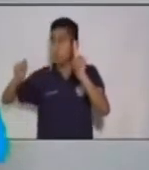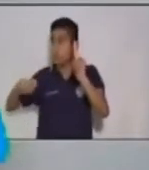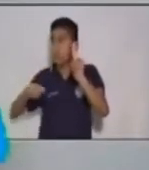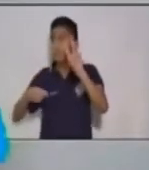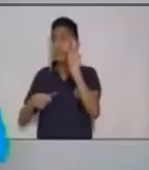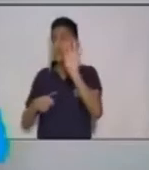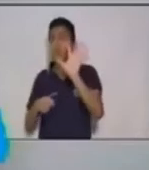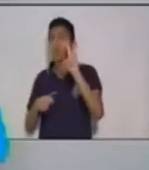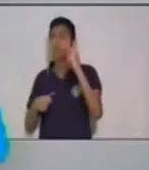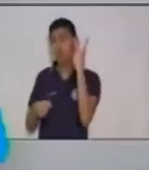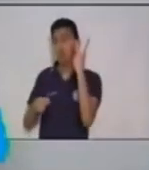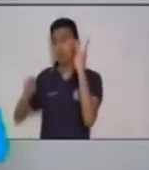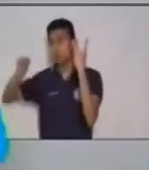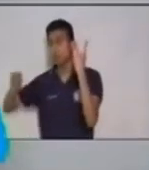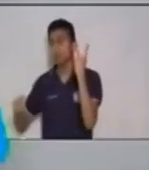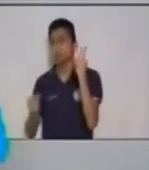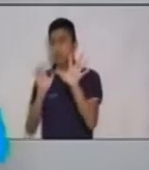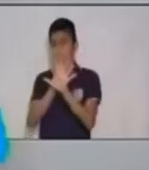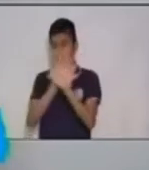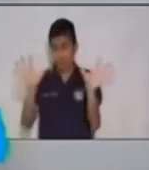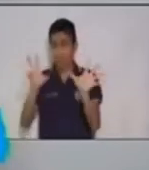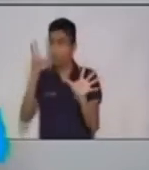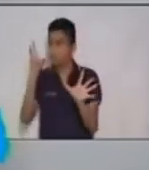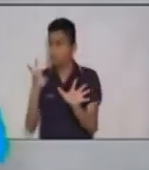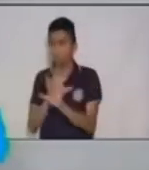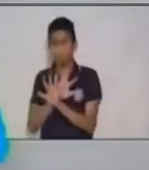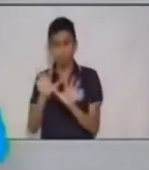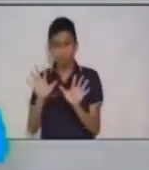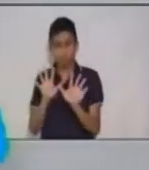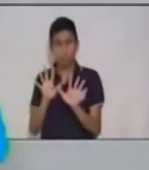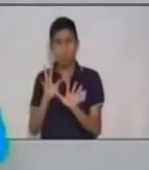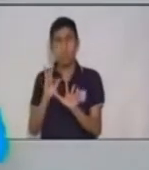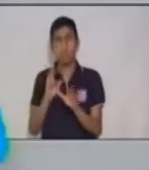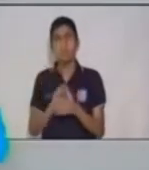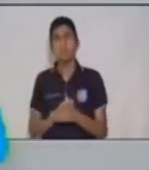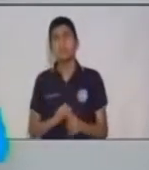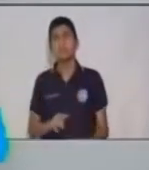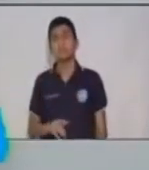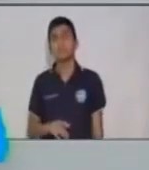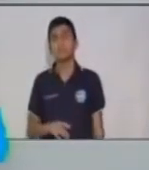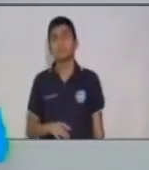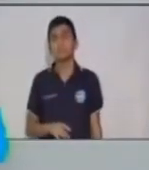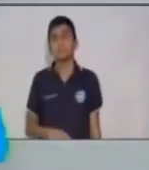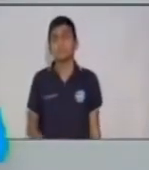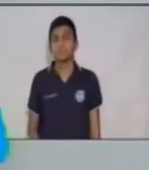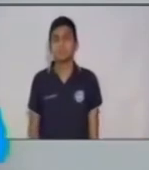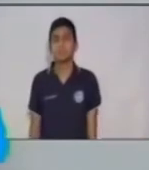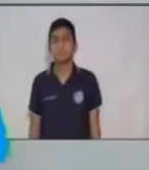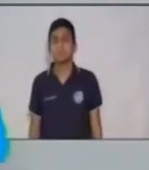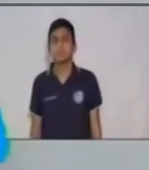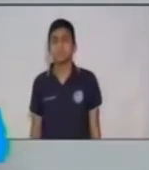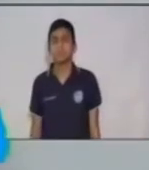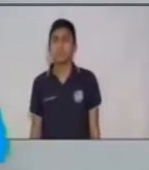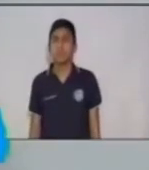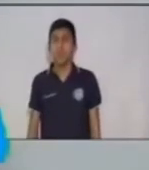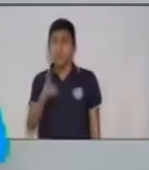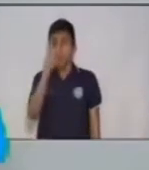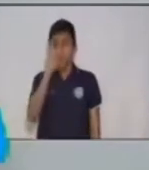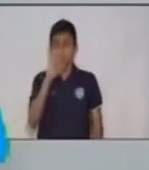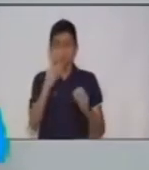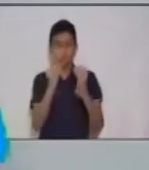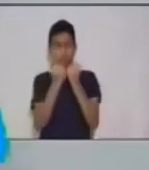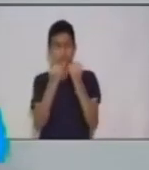12. Y aquí estamos colocando nuestros números que complementan